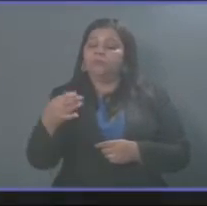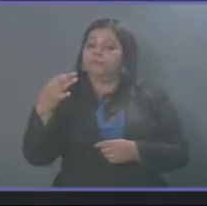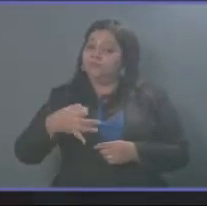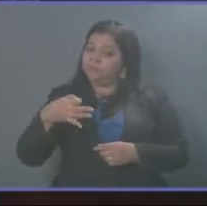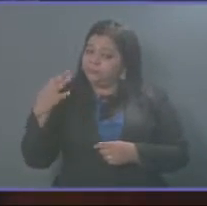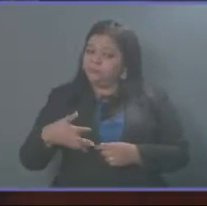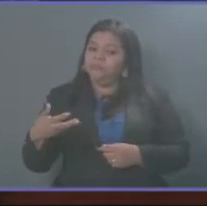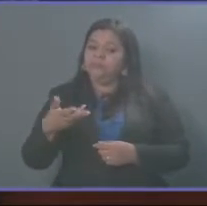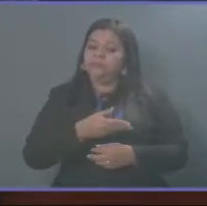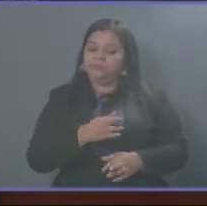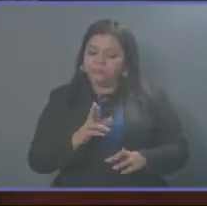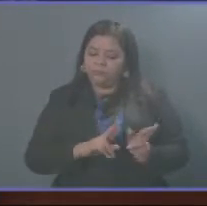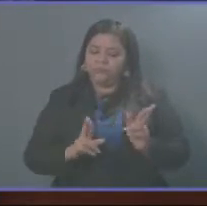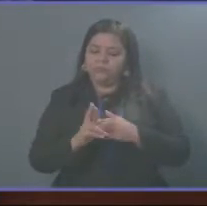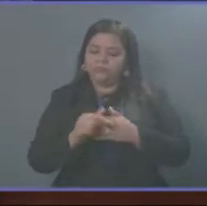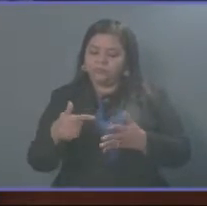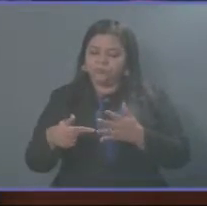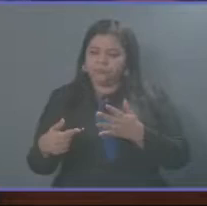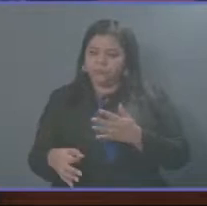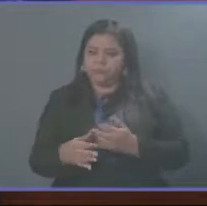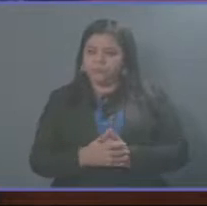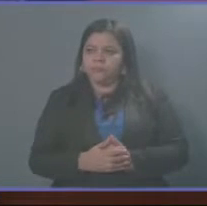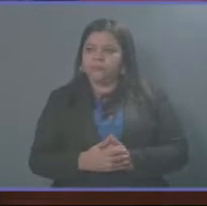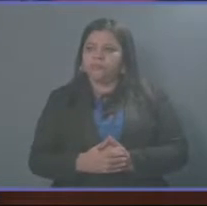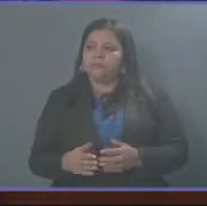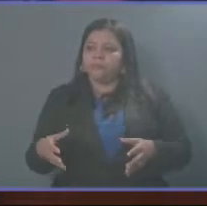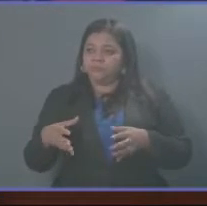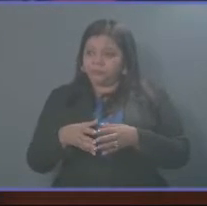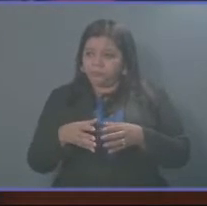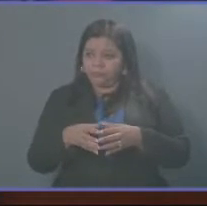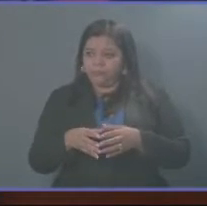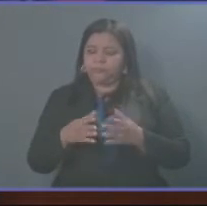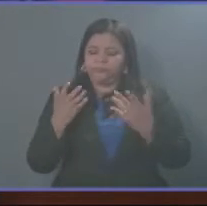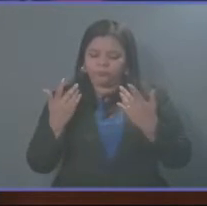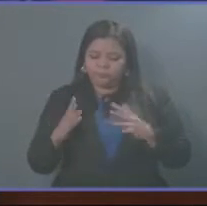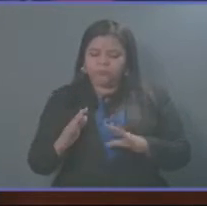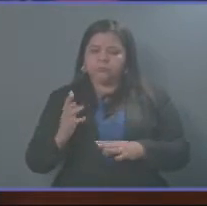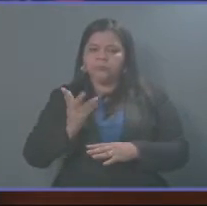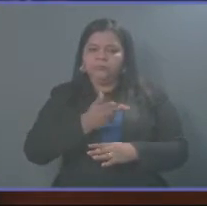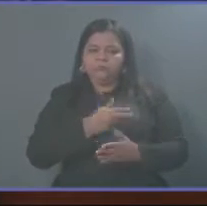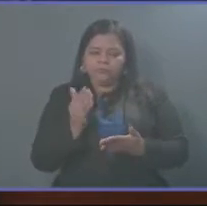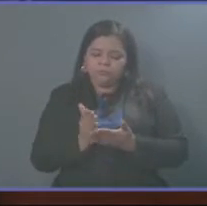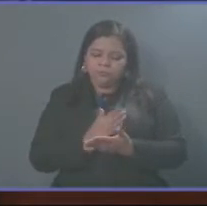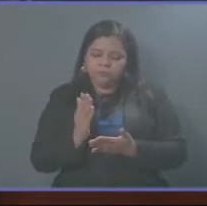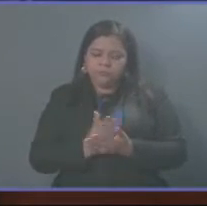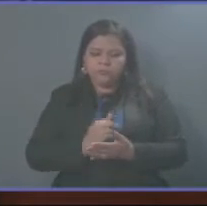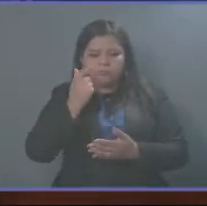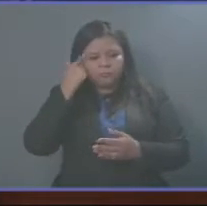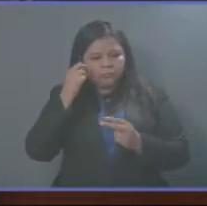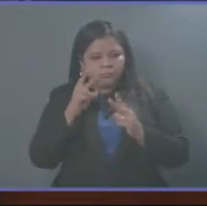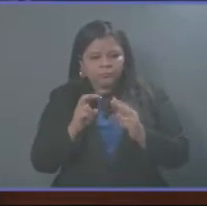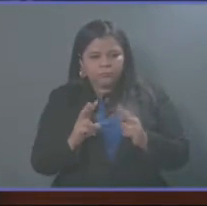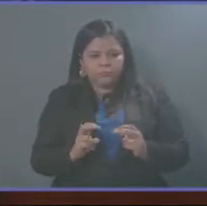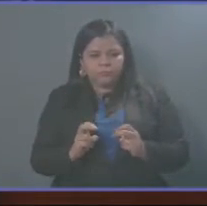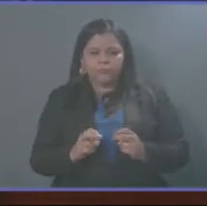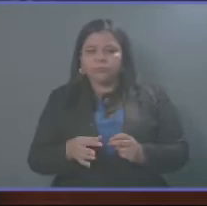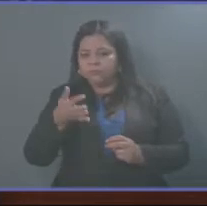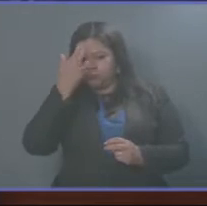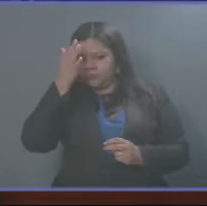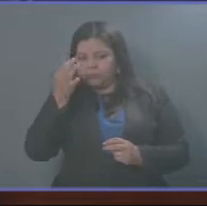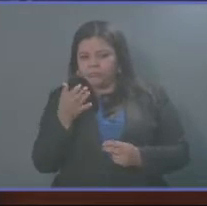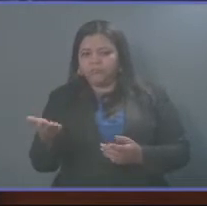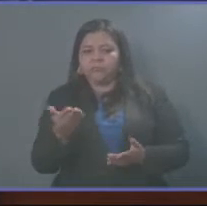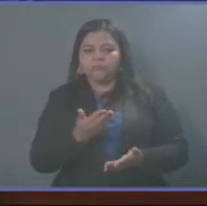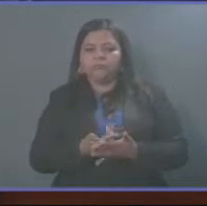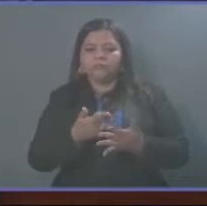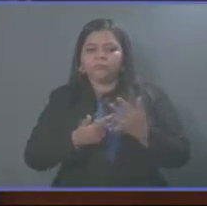pertinente reformar la mencionada ley. La Comisión, luego de efectuar el estudio y análisis correspondiente, estima que la